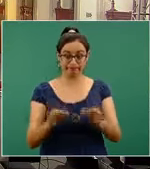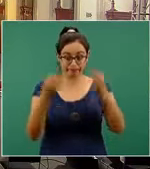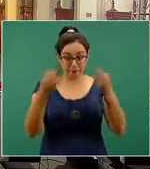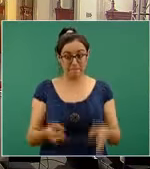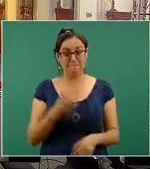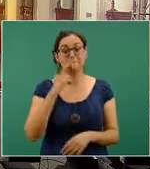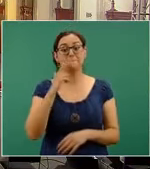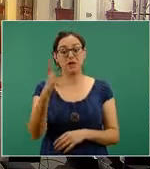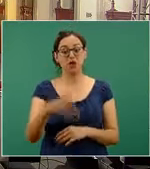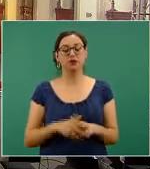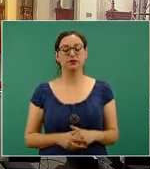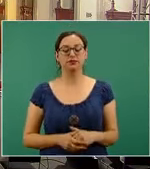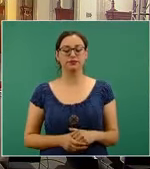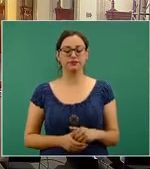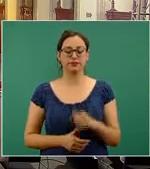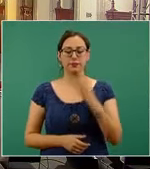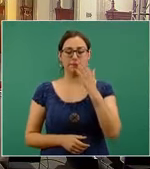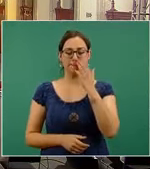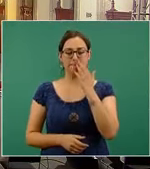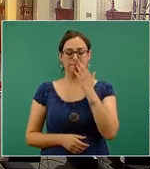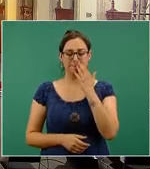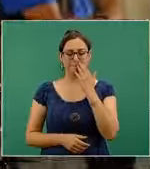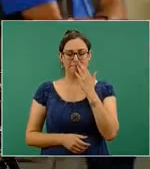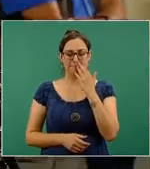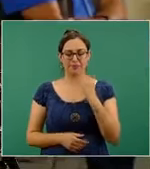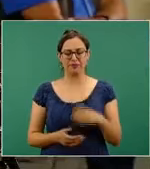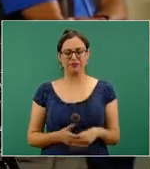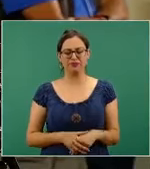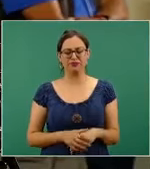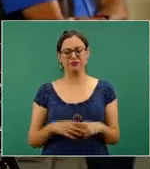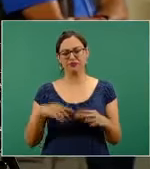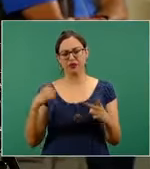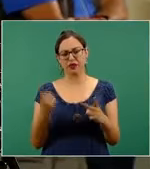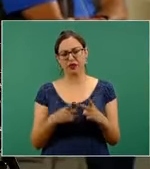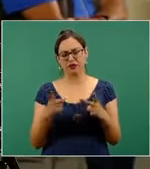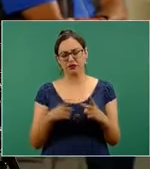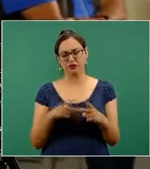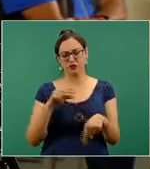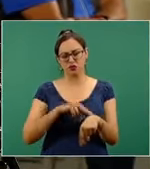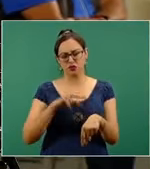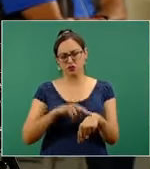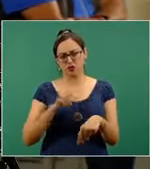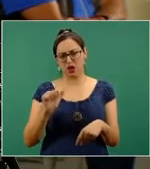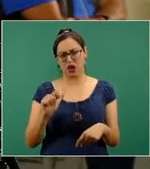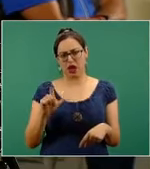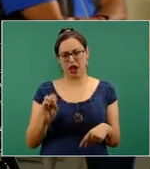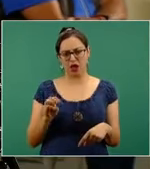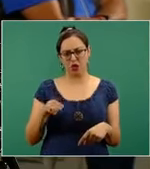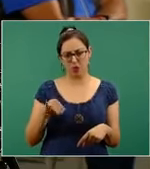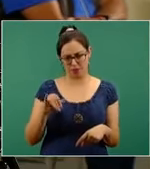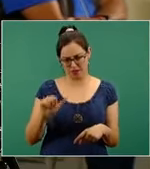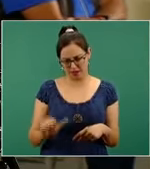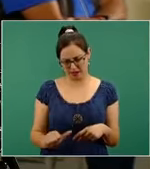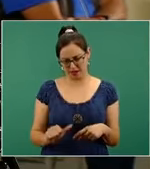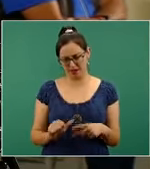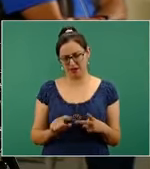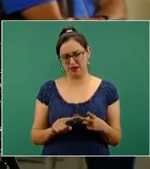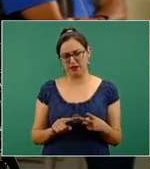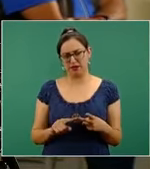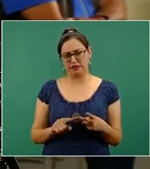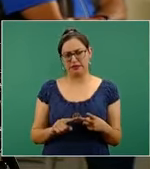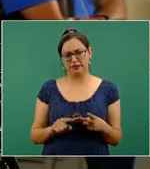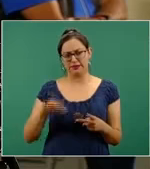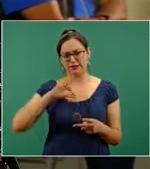Gracias. Y doctora Lomía, del universo de enfermedades que ustedes ven dentro del programa de vigilancia